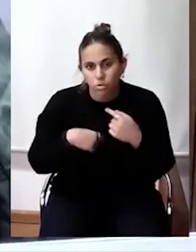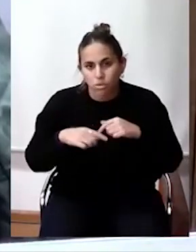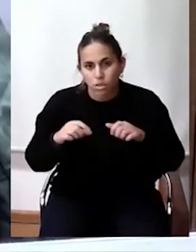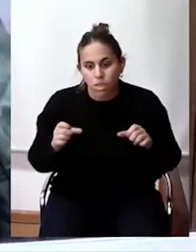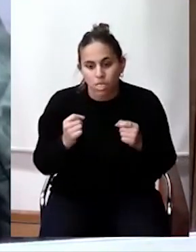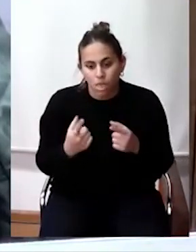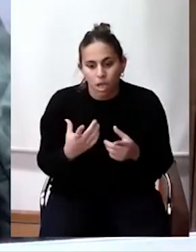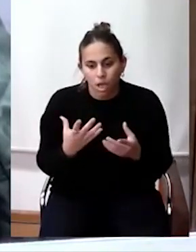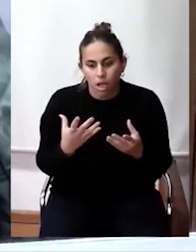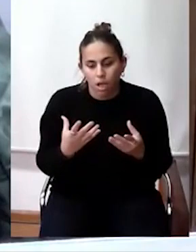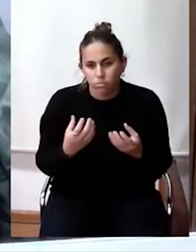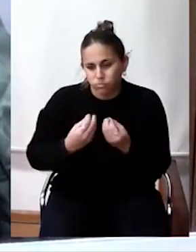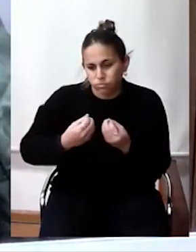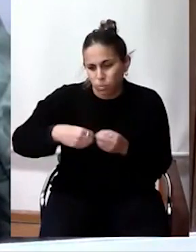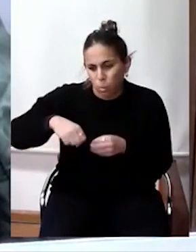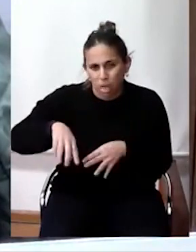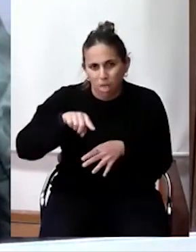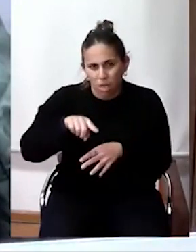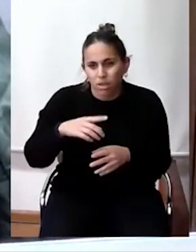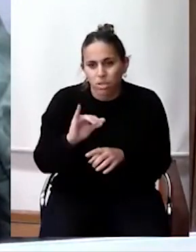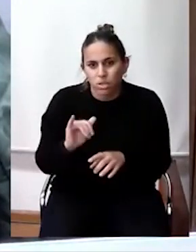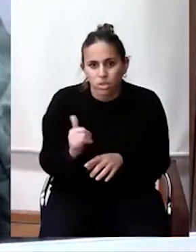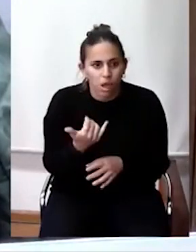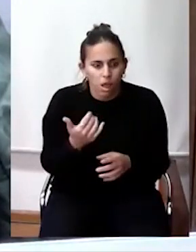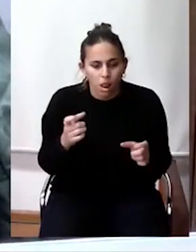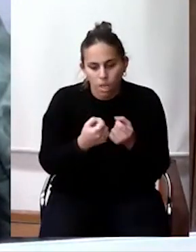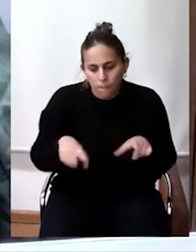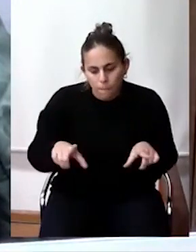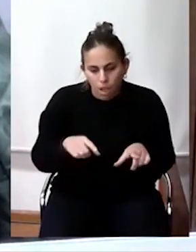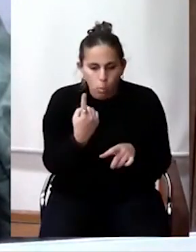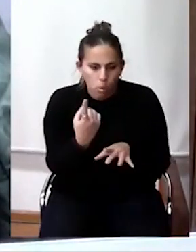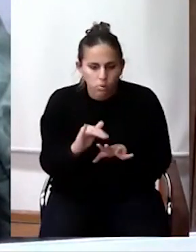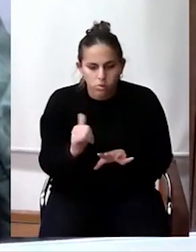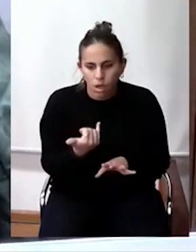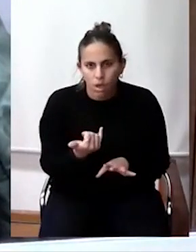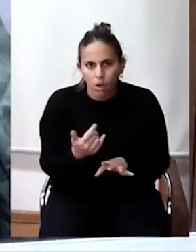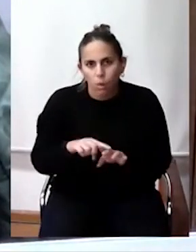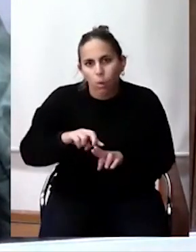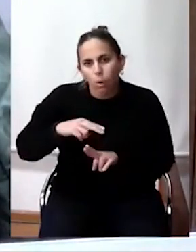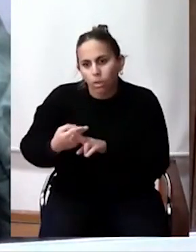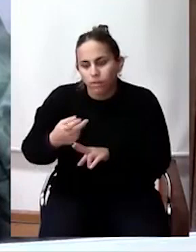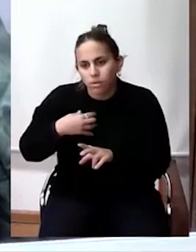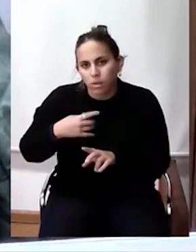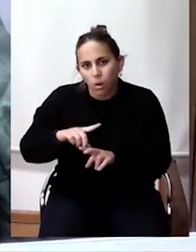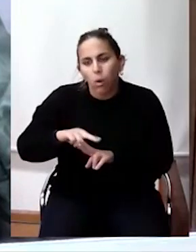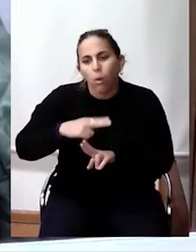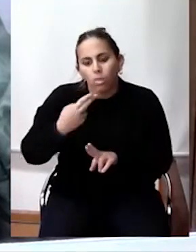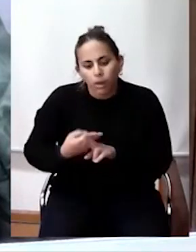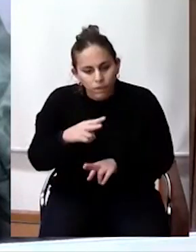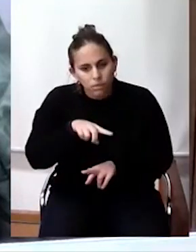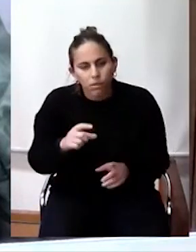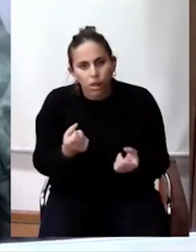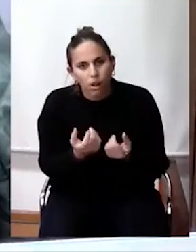No han terminado de limpiar un basural cuando ya nuevamente al ratito están nuevamente